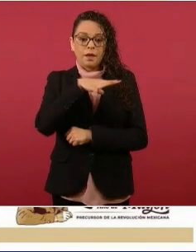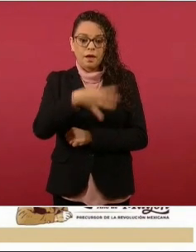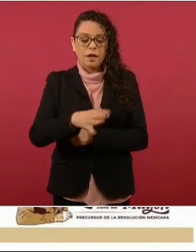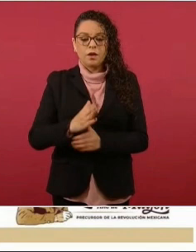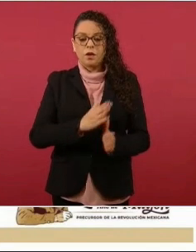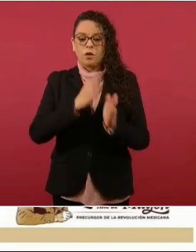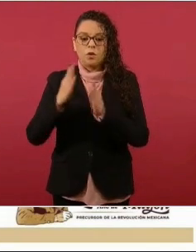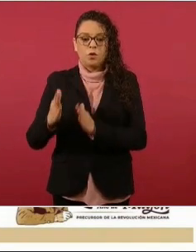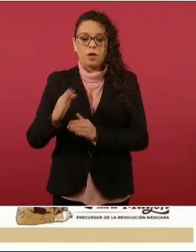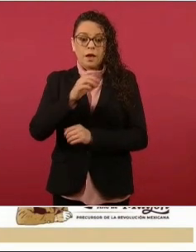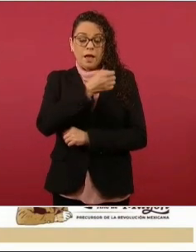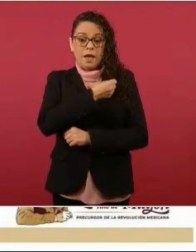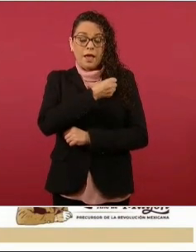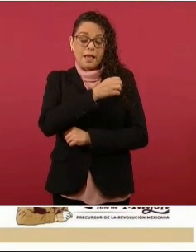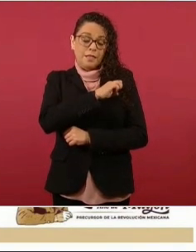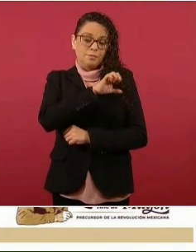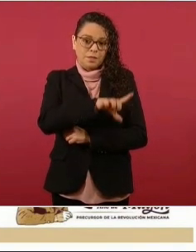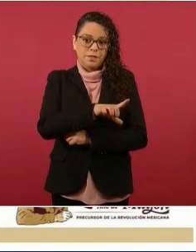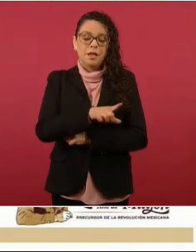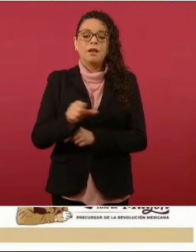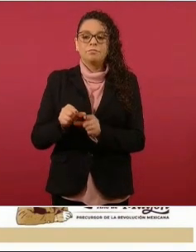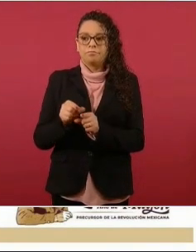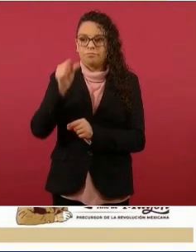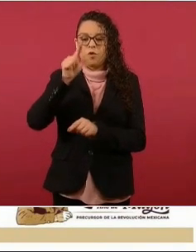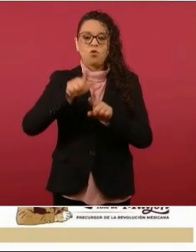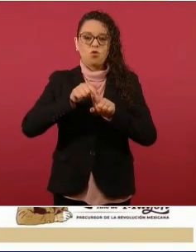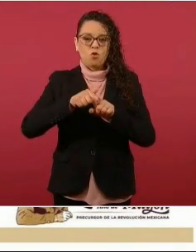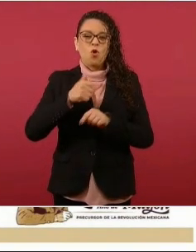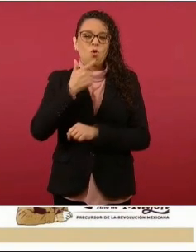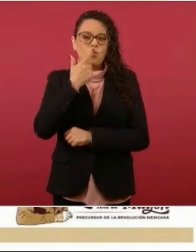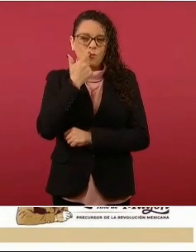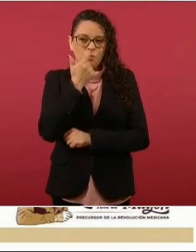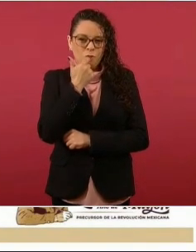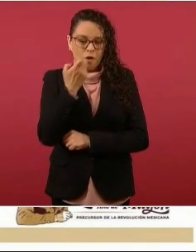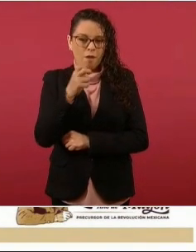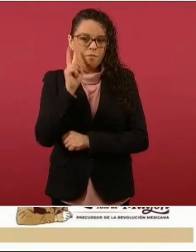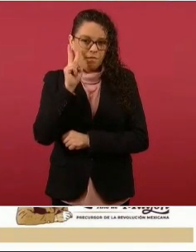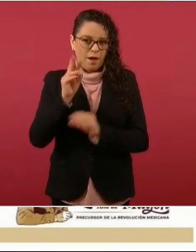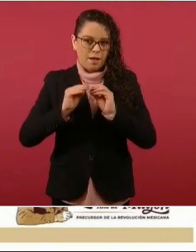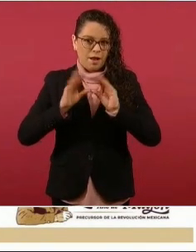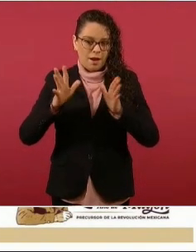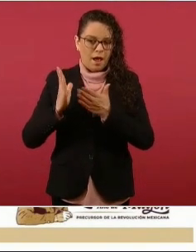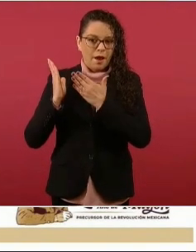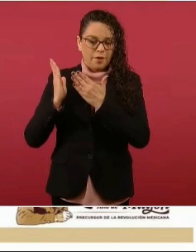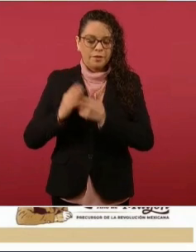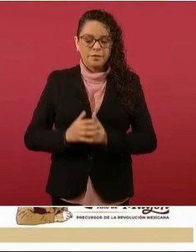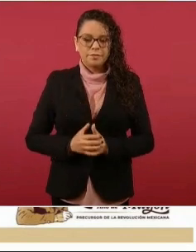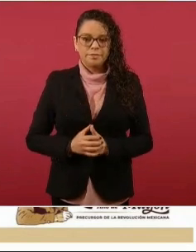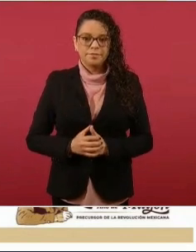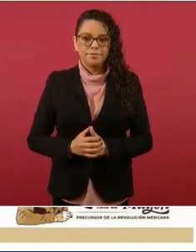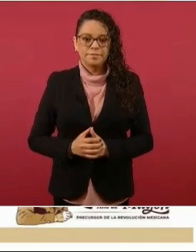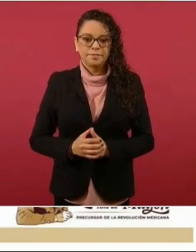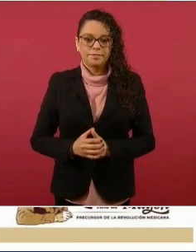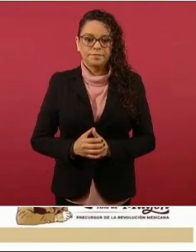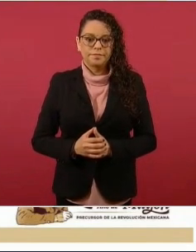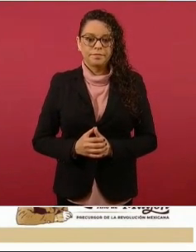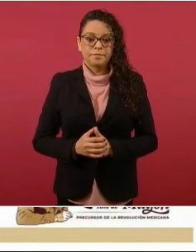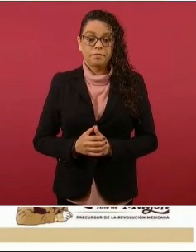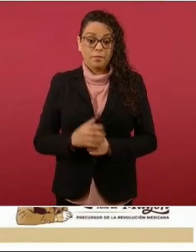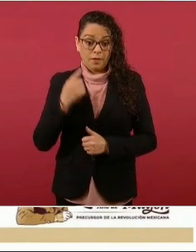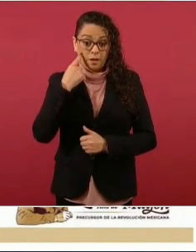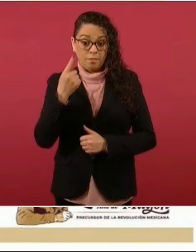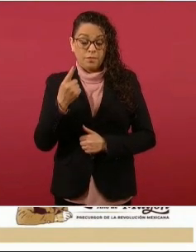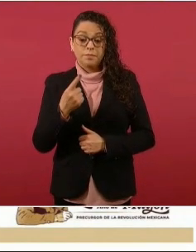el color último rojo. Y si ven ustedes en estas barras de